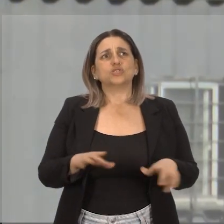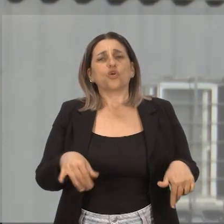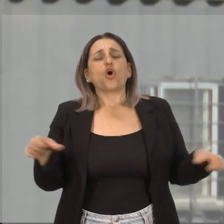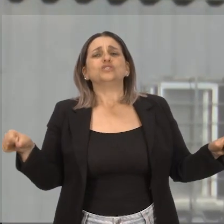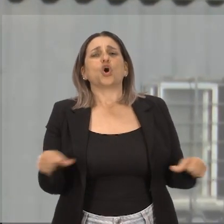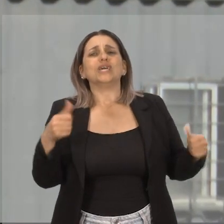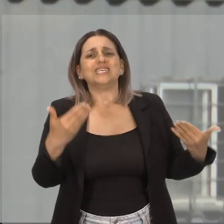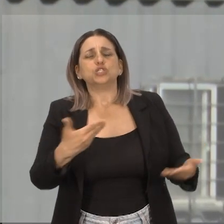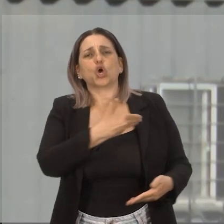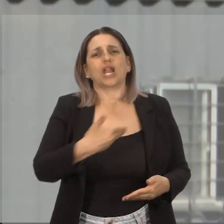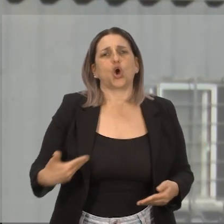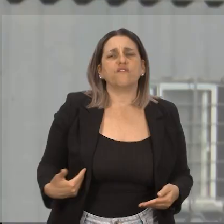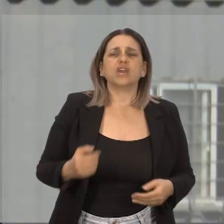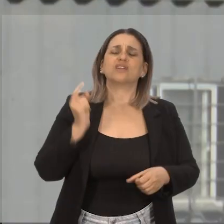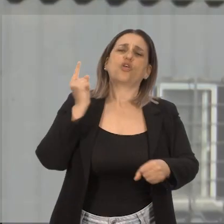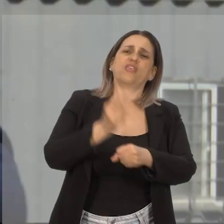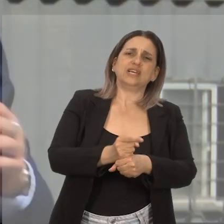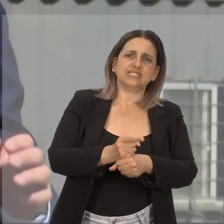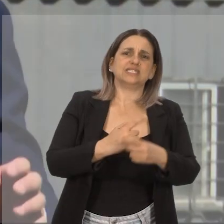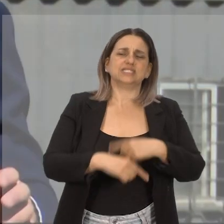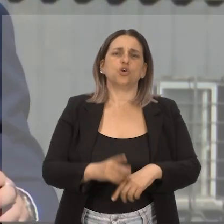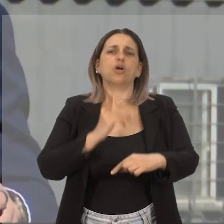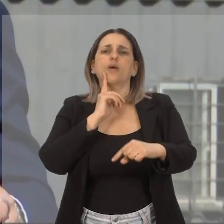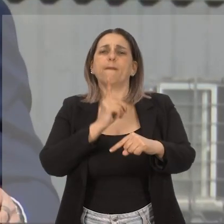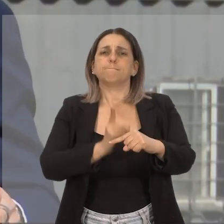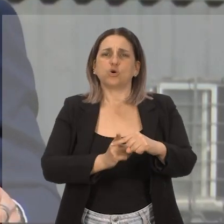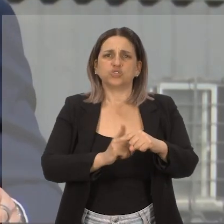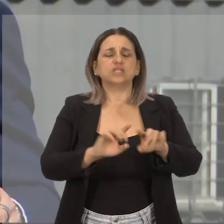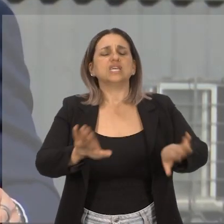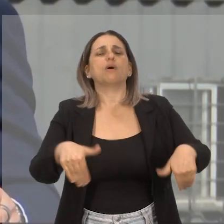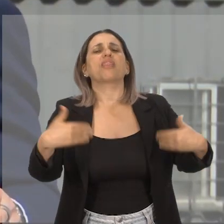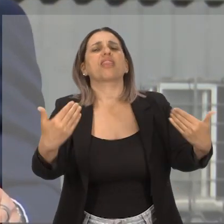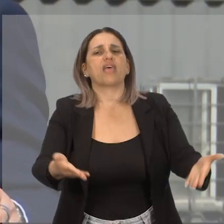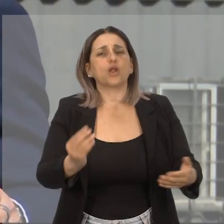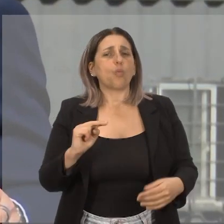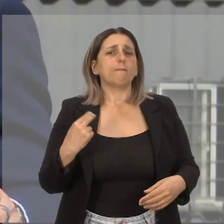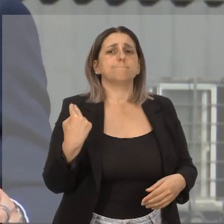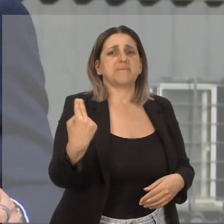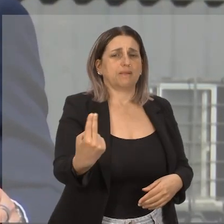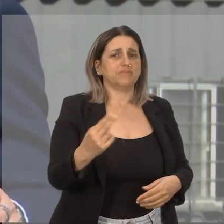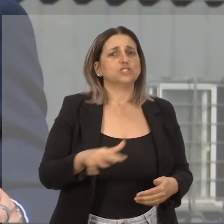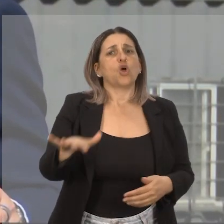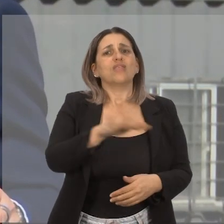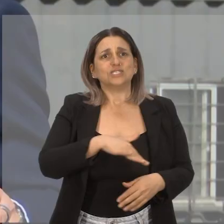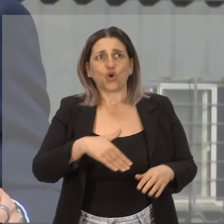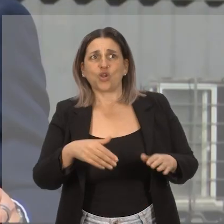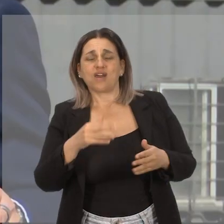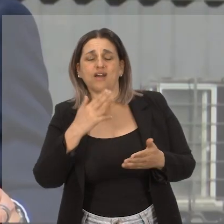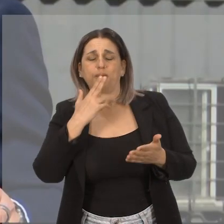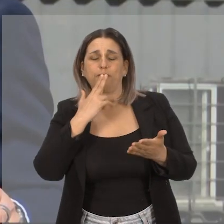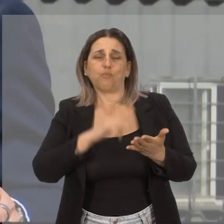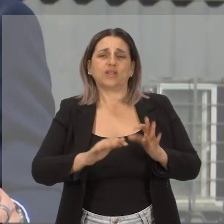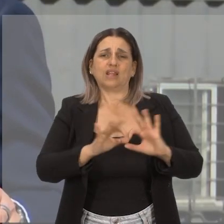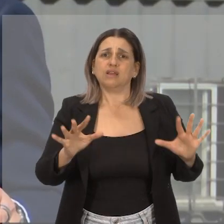Y todo eso confluyó en que el gobierno tome una decisión positiva de conceder un permiso de zona franca, que,